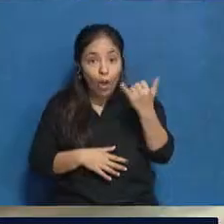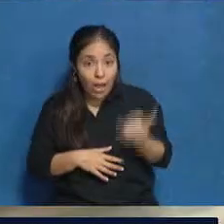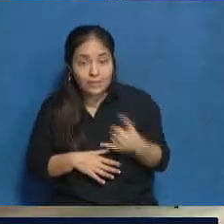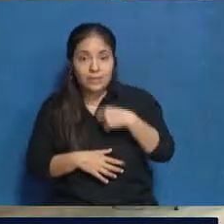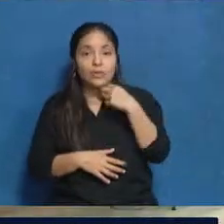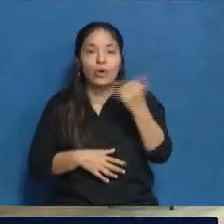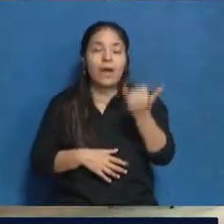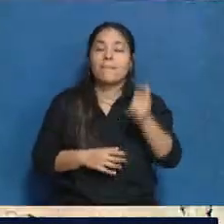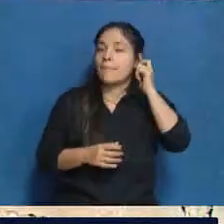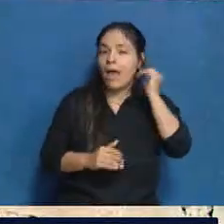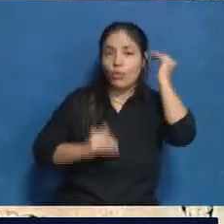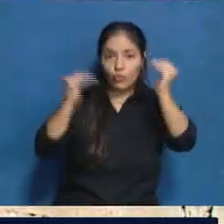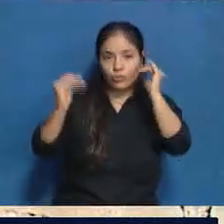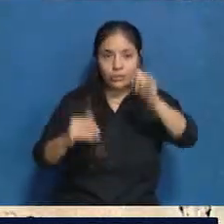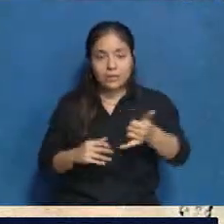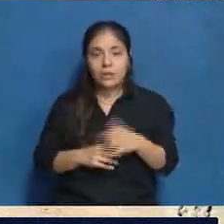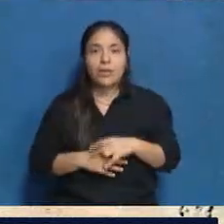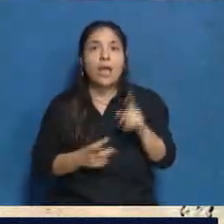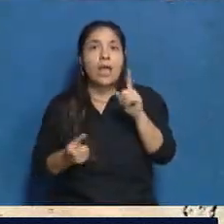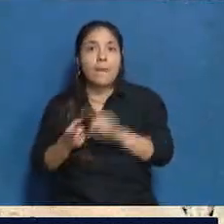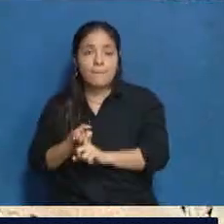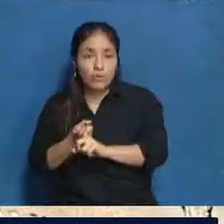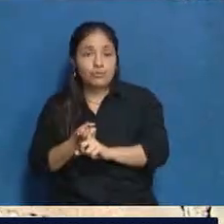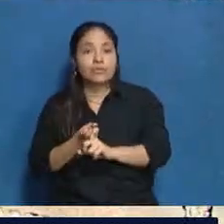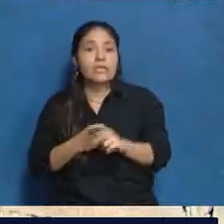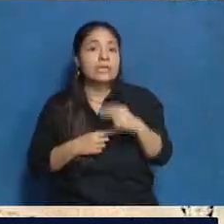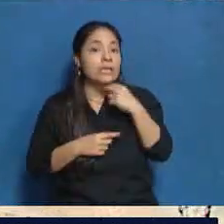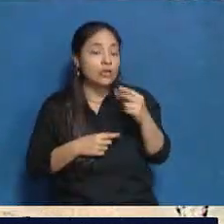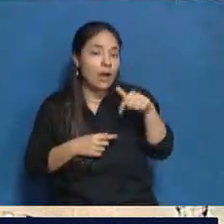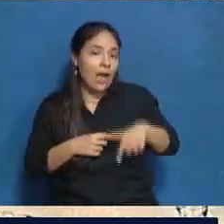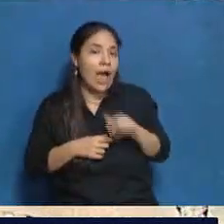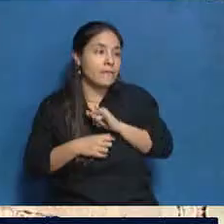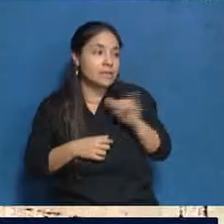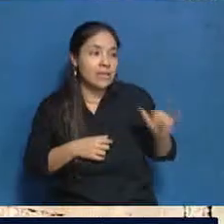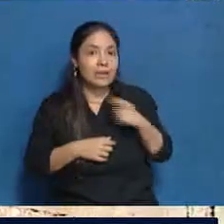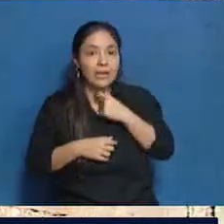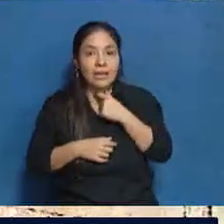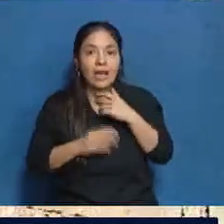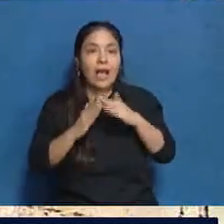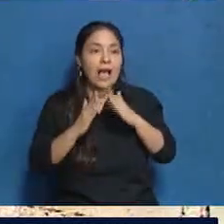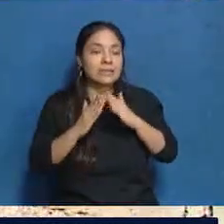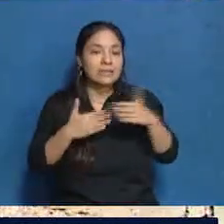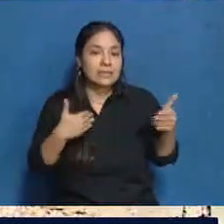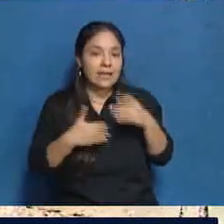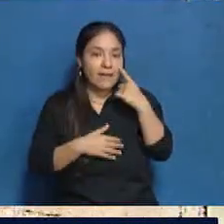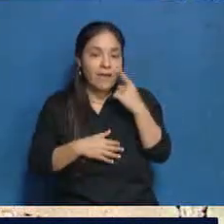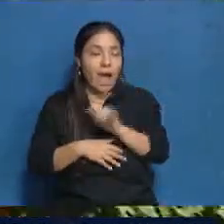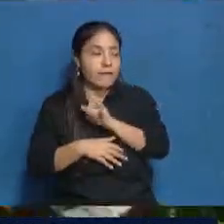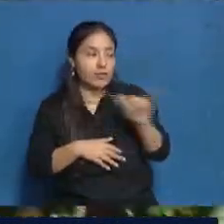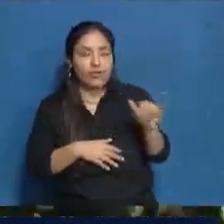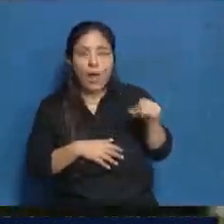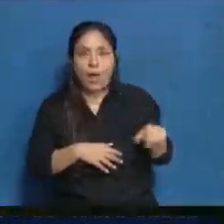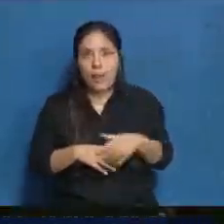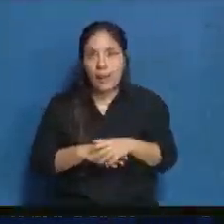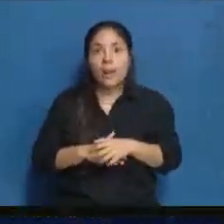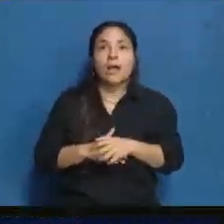tiene hijos grandes, sí, sí, sí. Mi esposo le trató de avisar a un hijo que no vivía acá, que se vivía cerca de casa, y sí, le avisó a él. ¿No ha habido